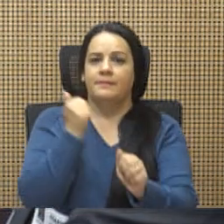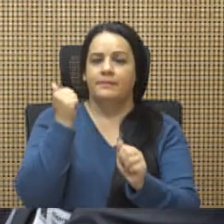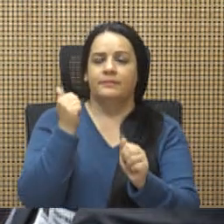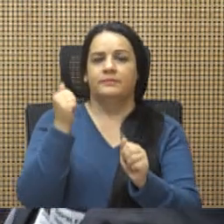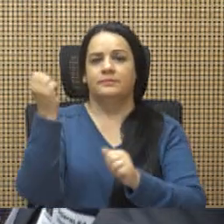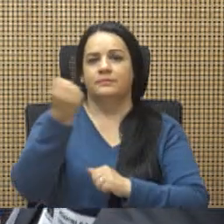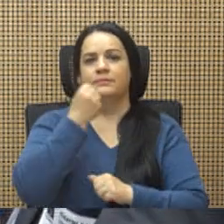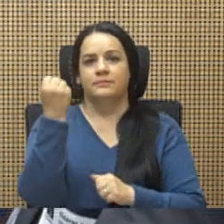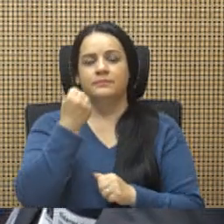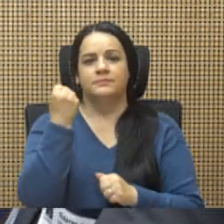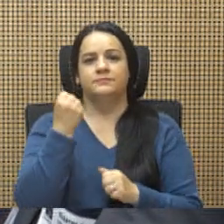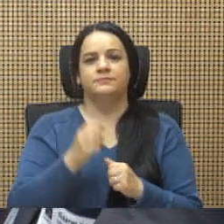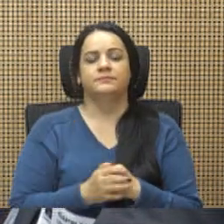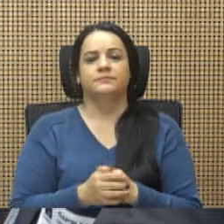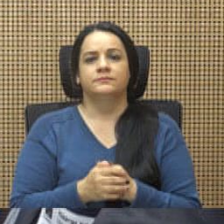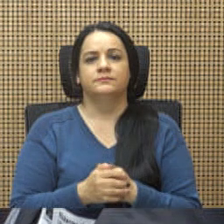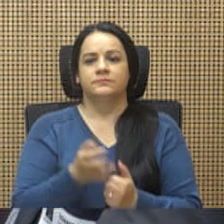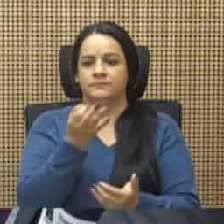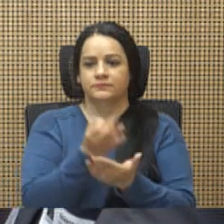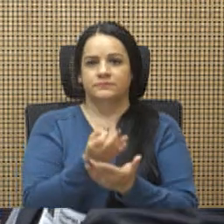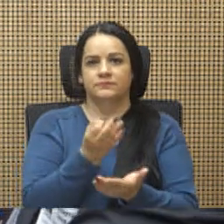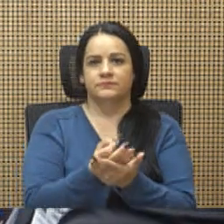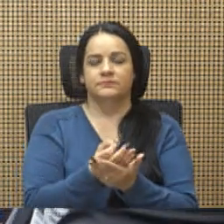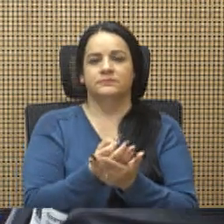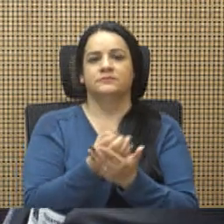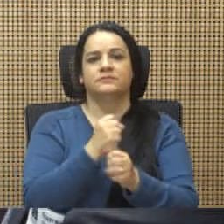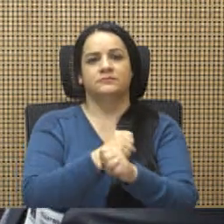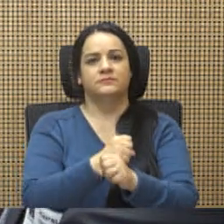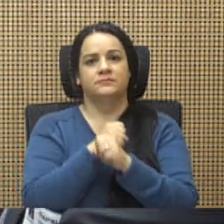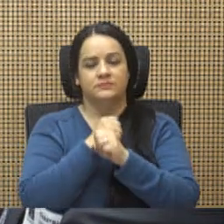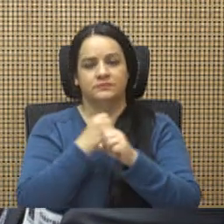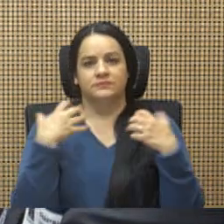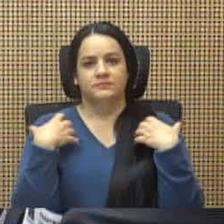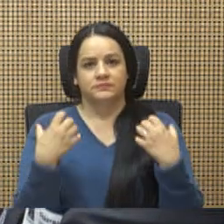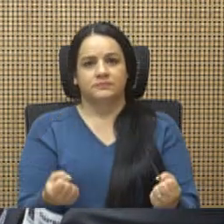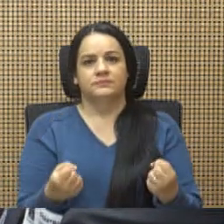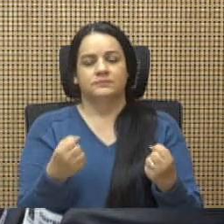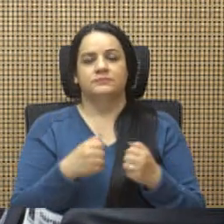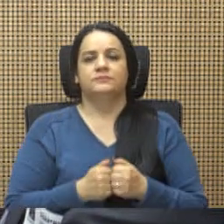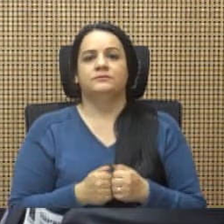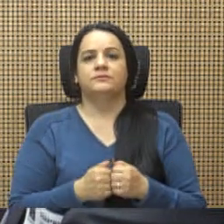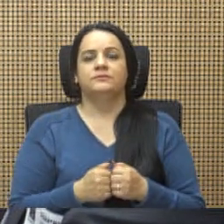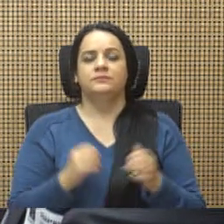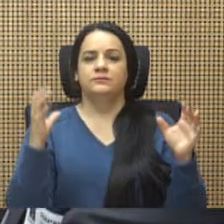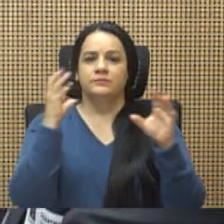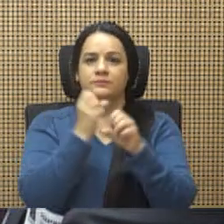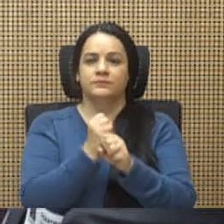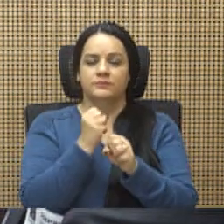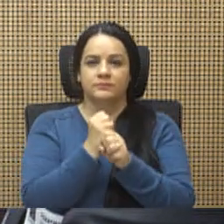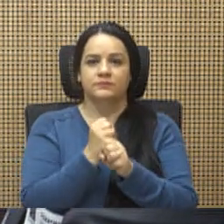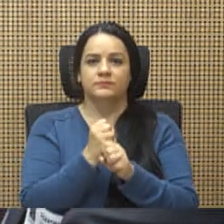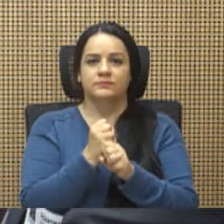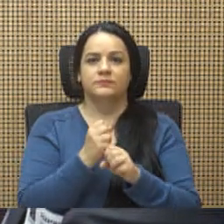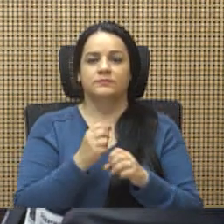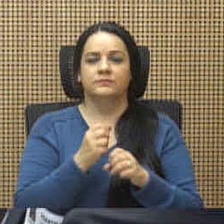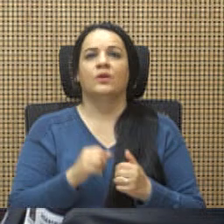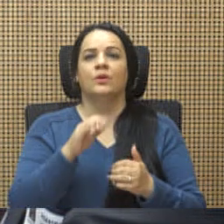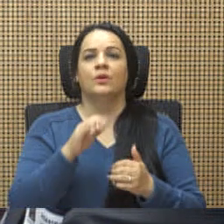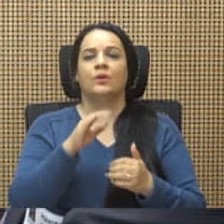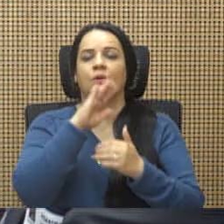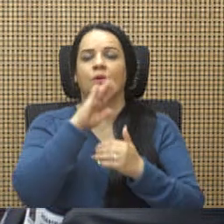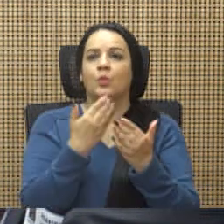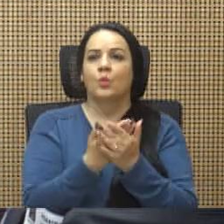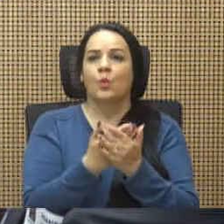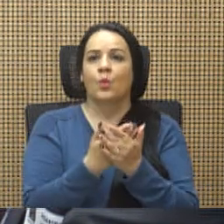fuerza las finanzas del seguro de salud entonces en resumen eh todos los proyectos